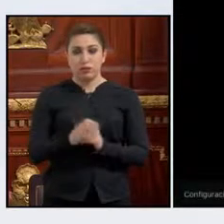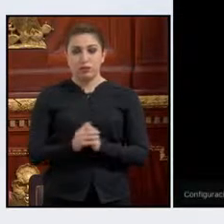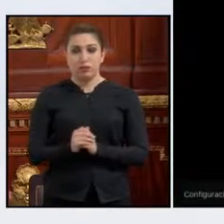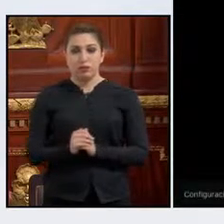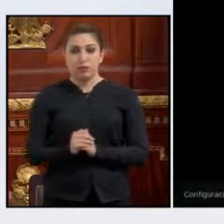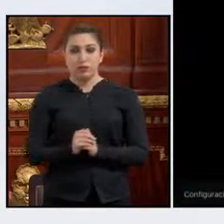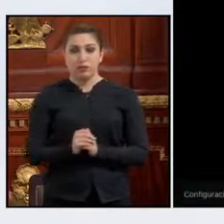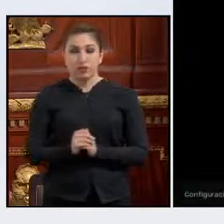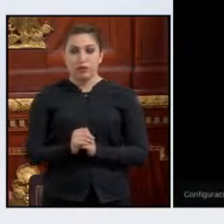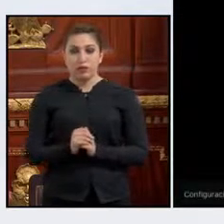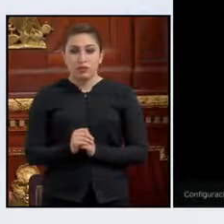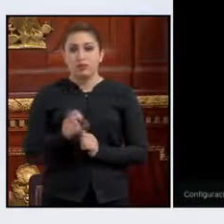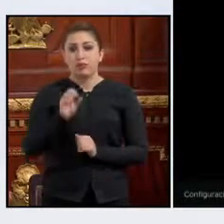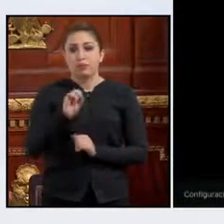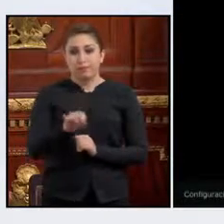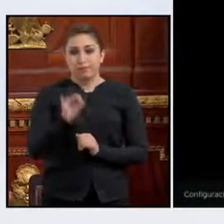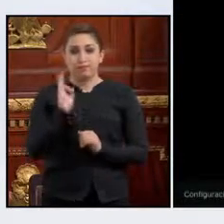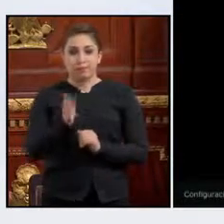Diego Garrido, a favor.